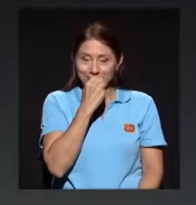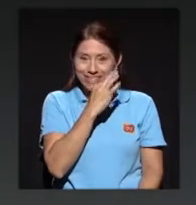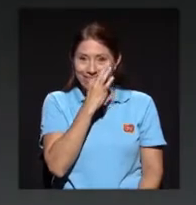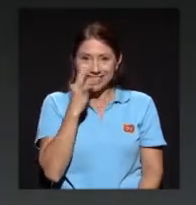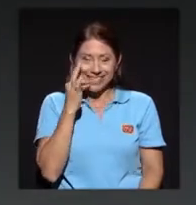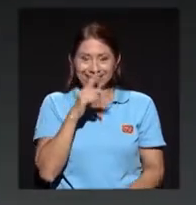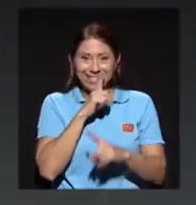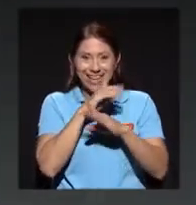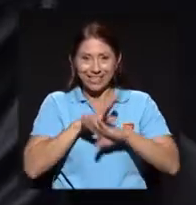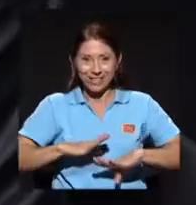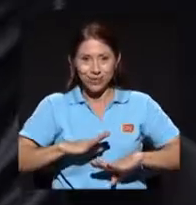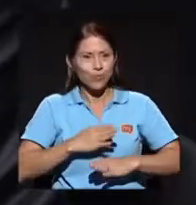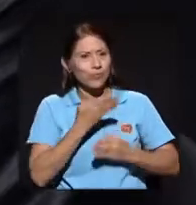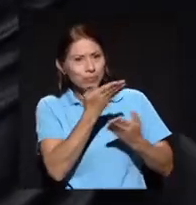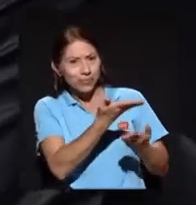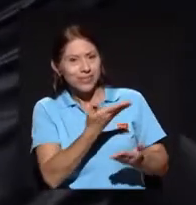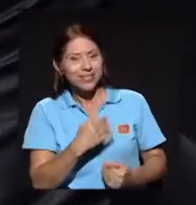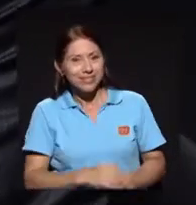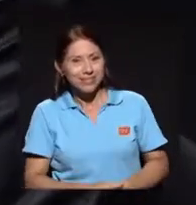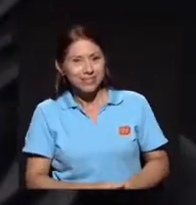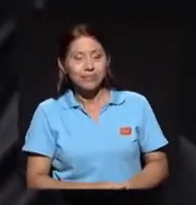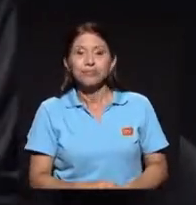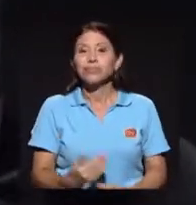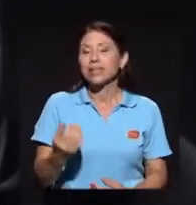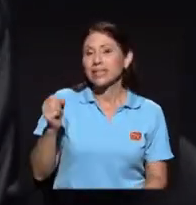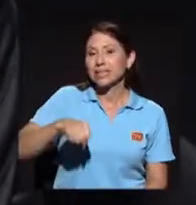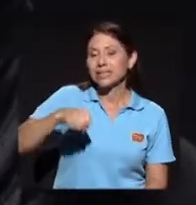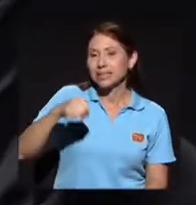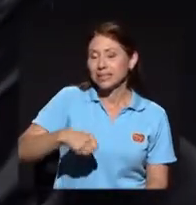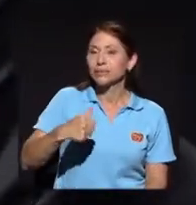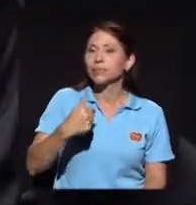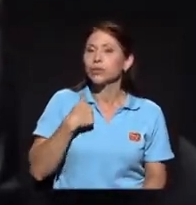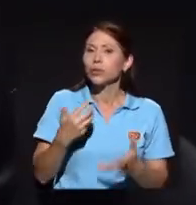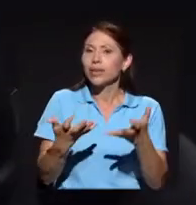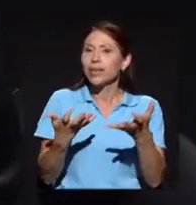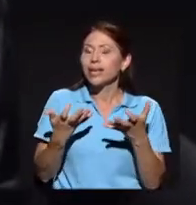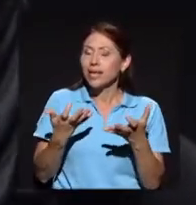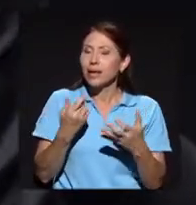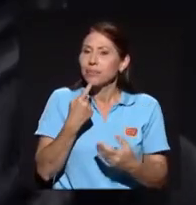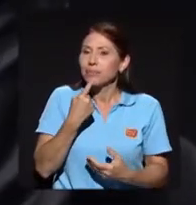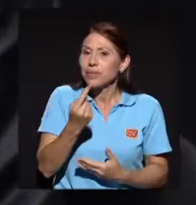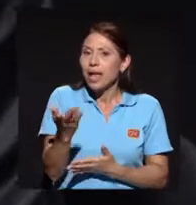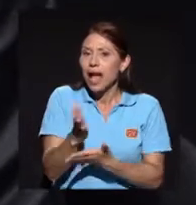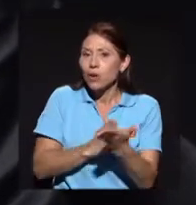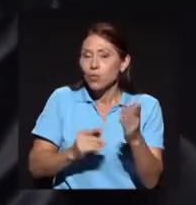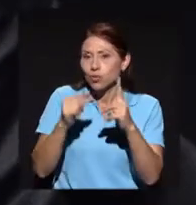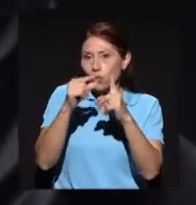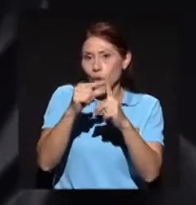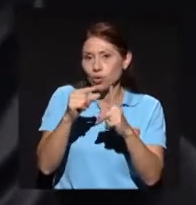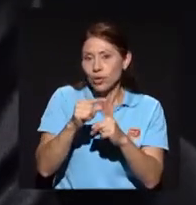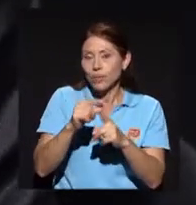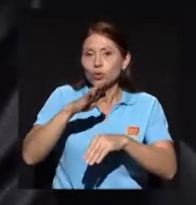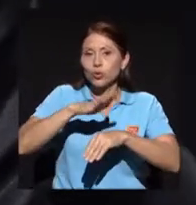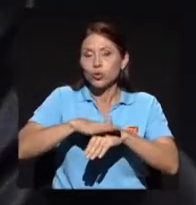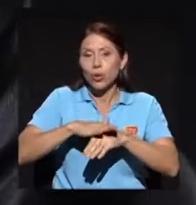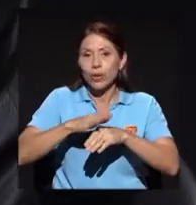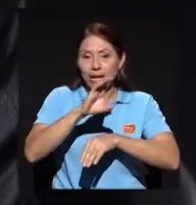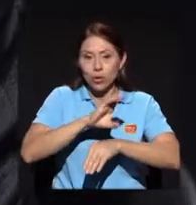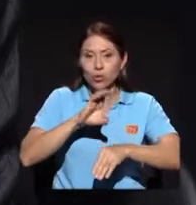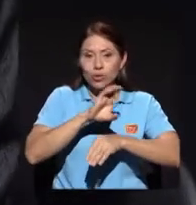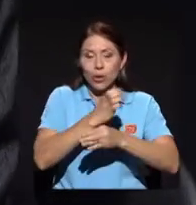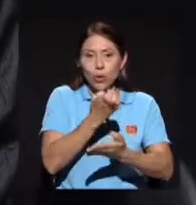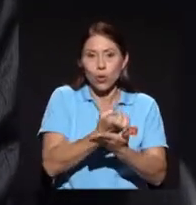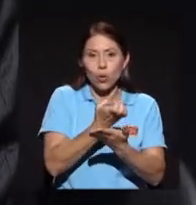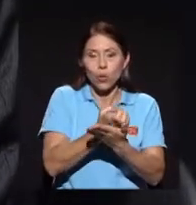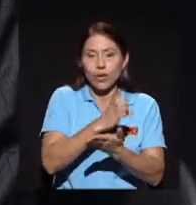pero usted ha estado hablando si no quería perderse expresar o algunos conceptos sobre el consejo económico y social